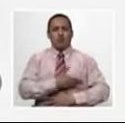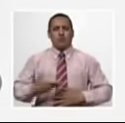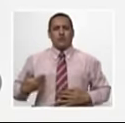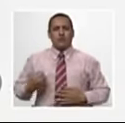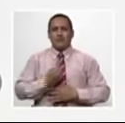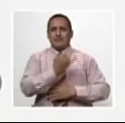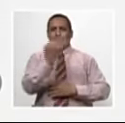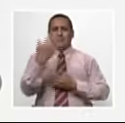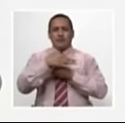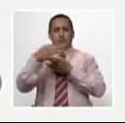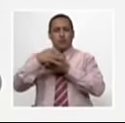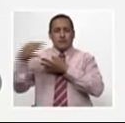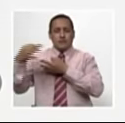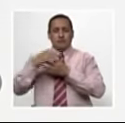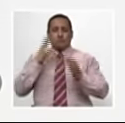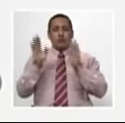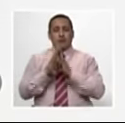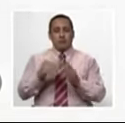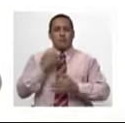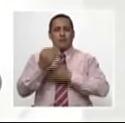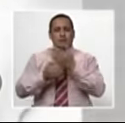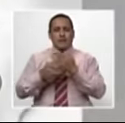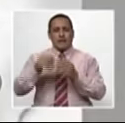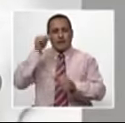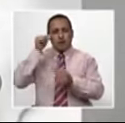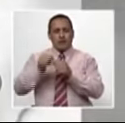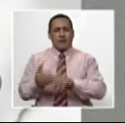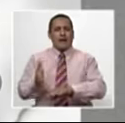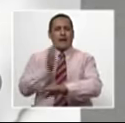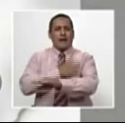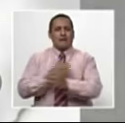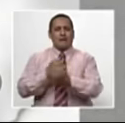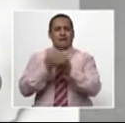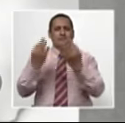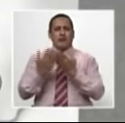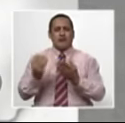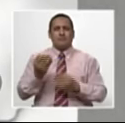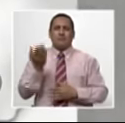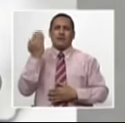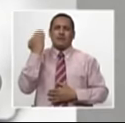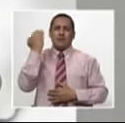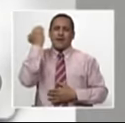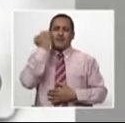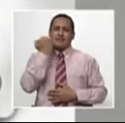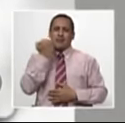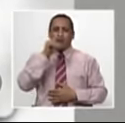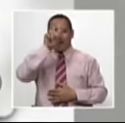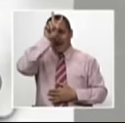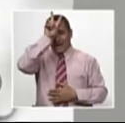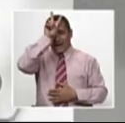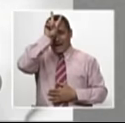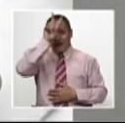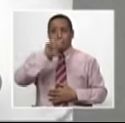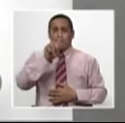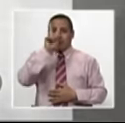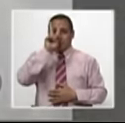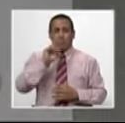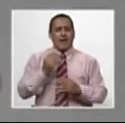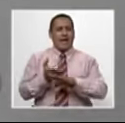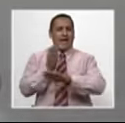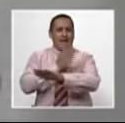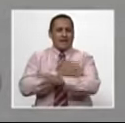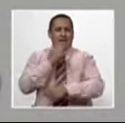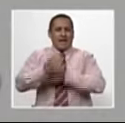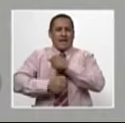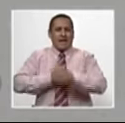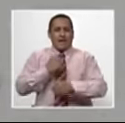estas geografías. Por ello viene bien recordar que desde los suyos en el Imperio Incaico, nuestro país, o